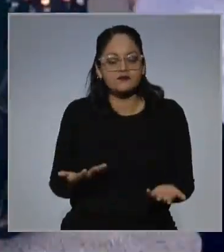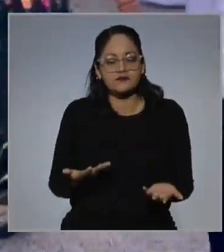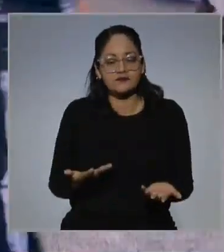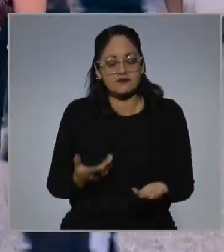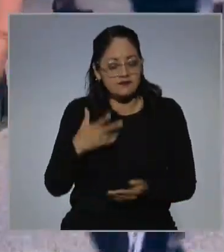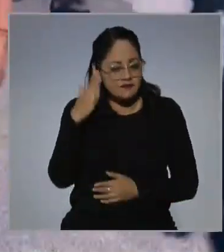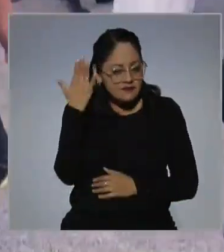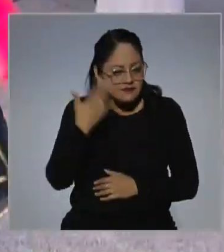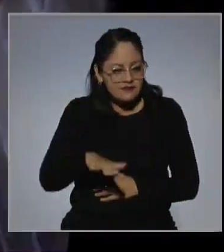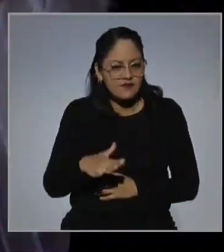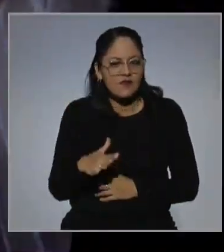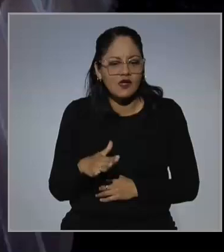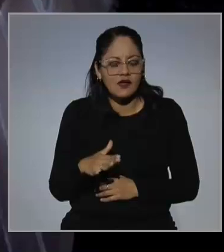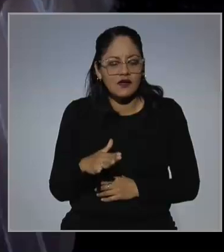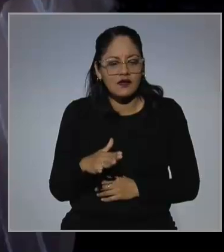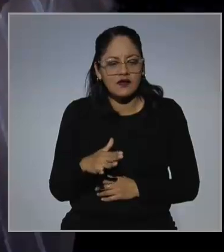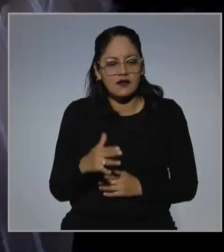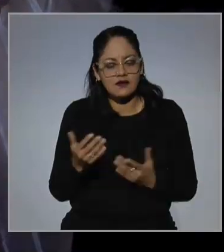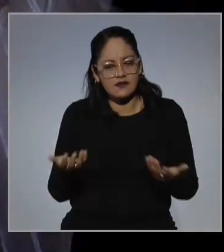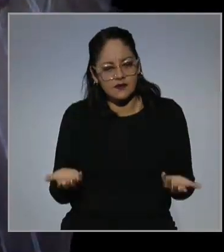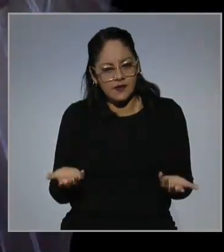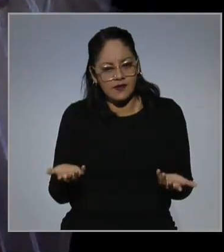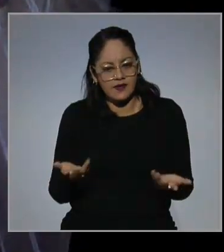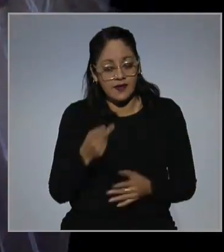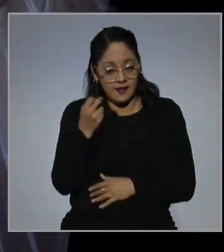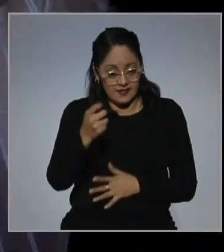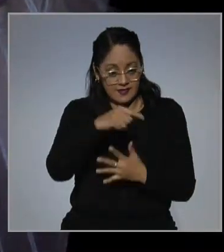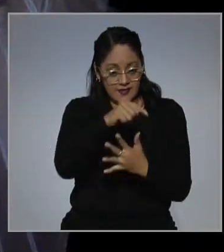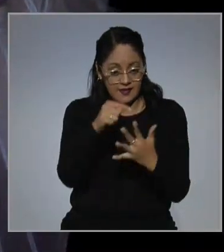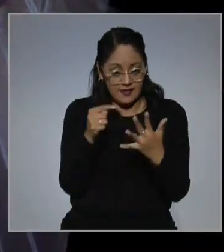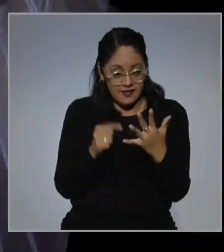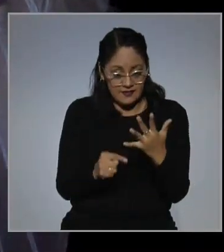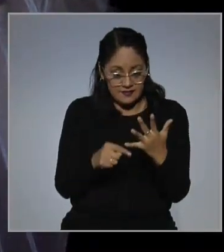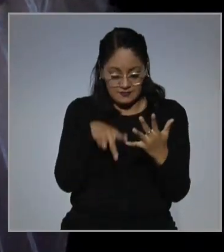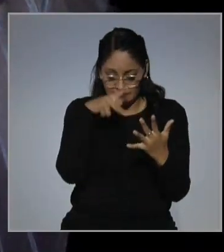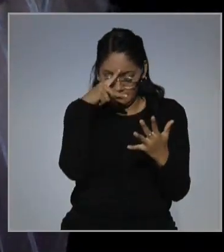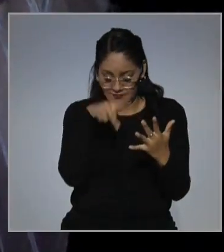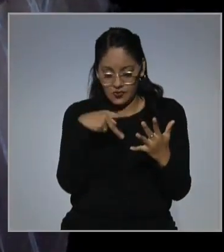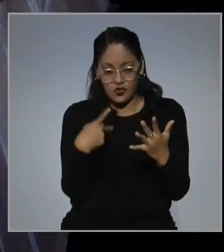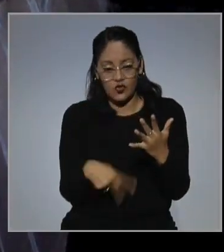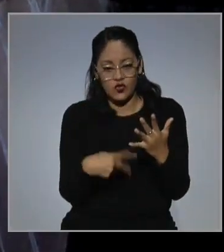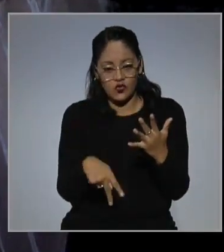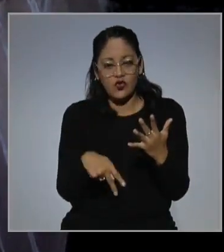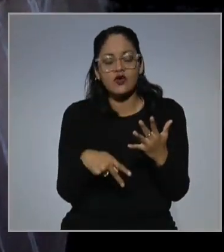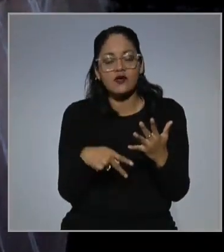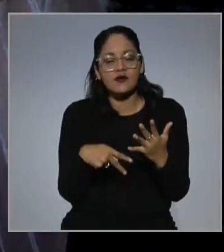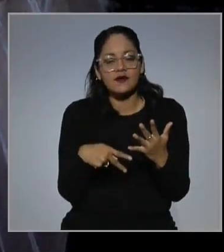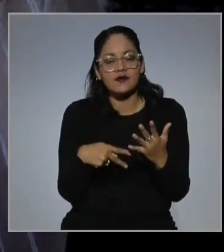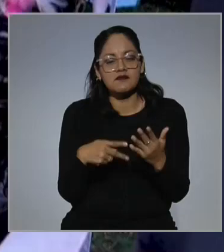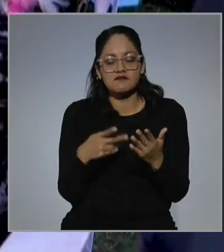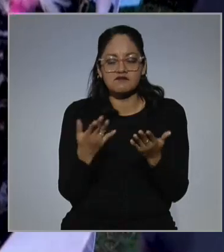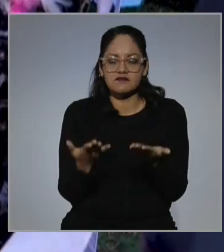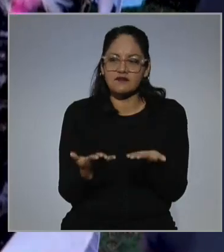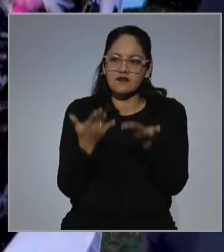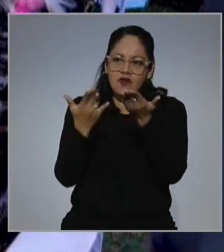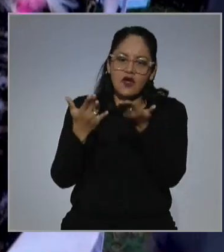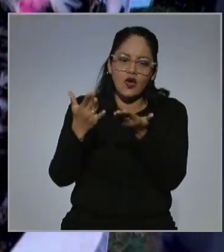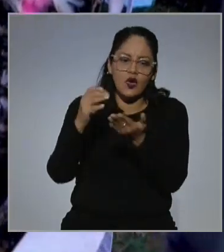de saber que esos elementos tan mexicanos están en